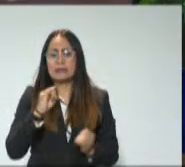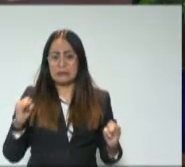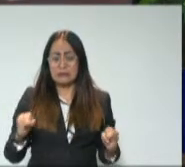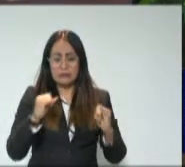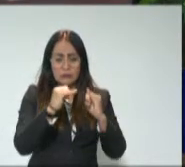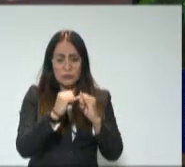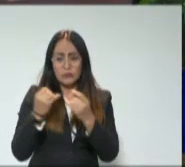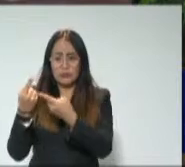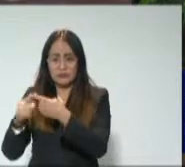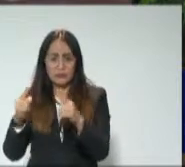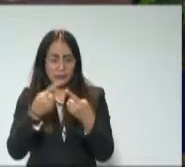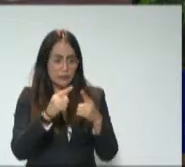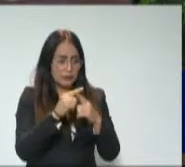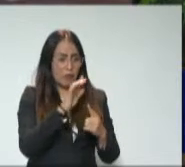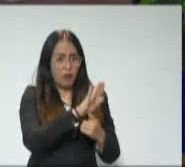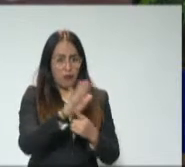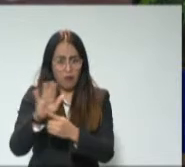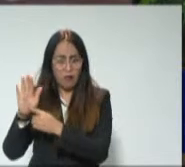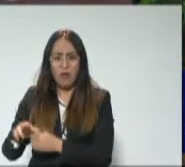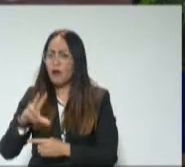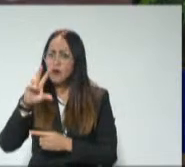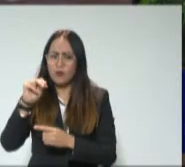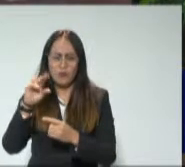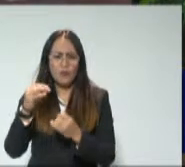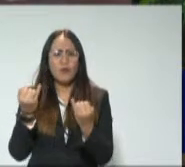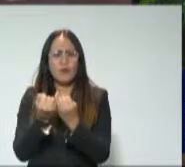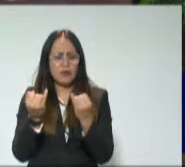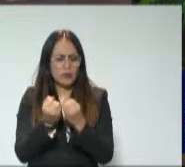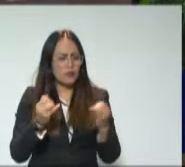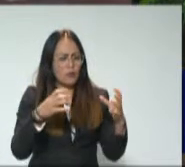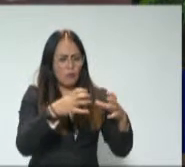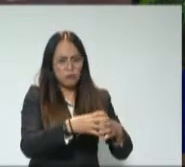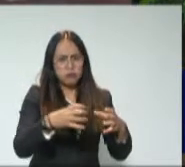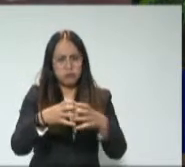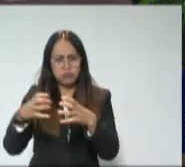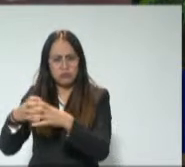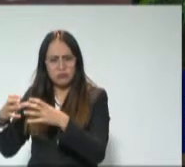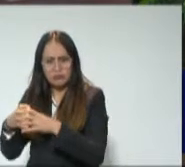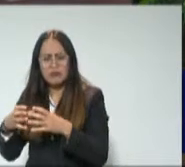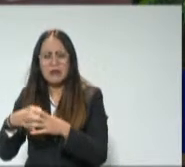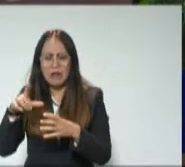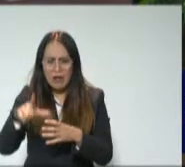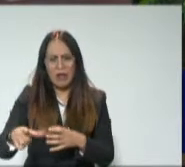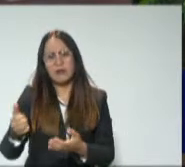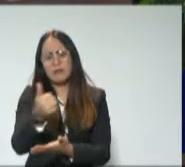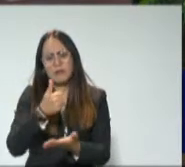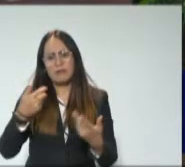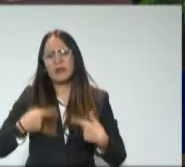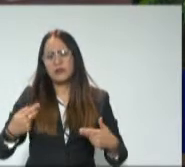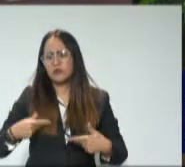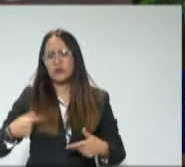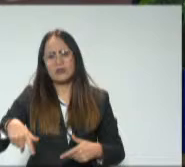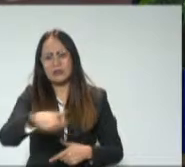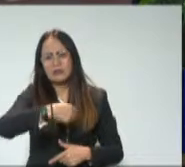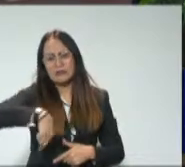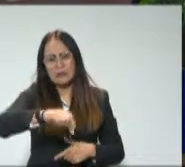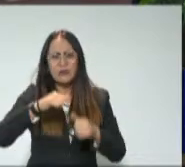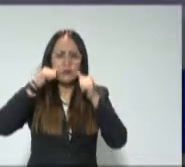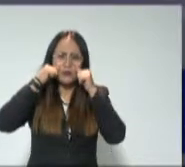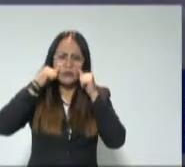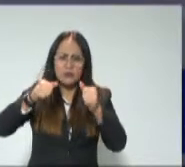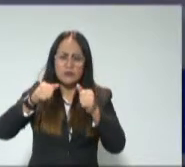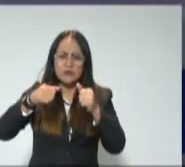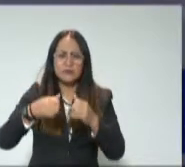instituciones sino también a los organismos ciudadanos civiles que están muy atentos con